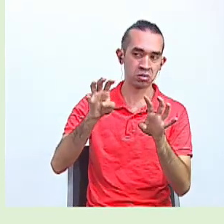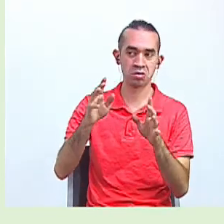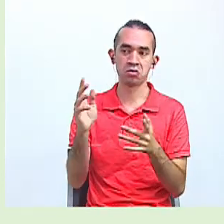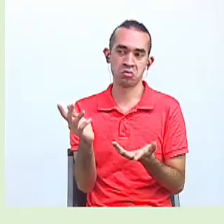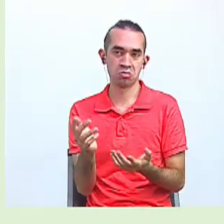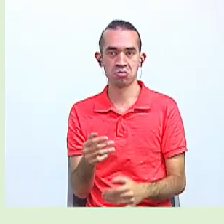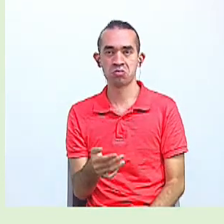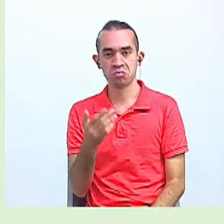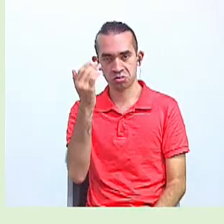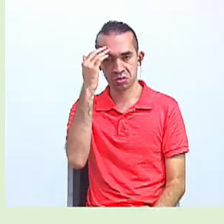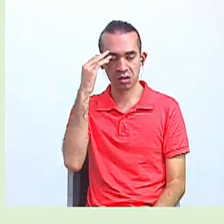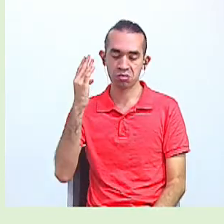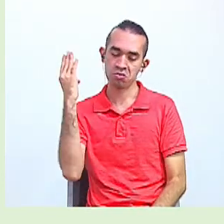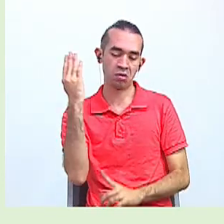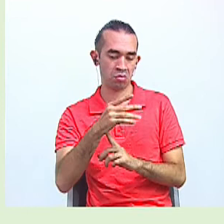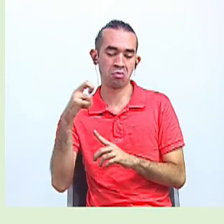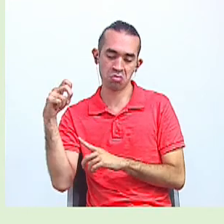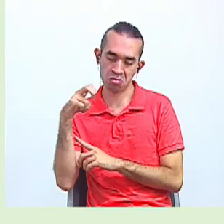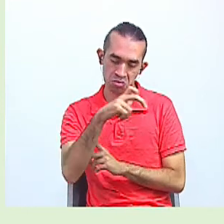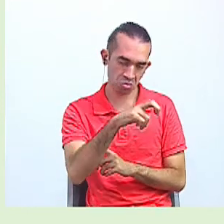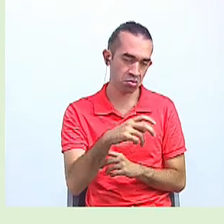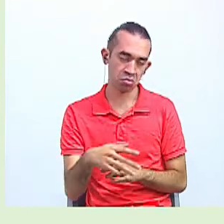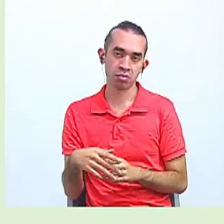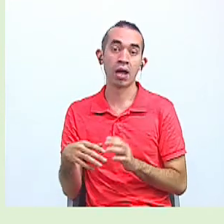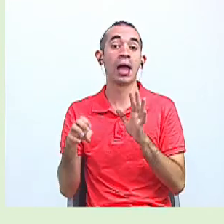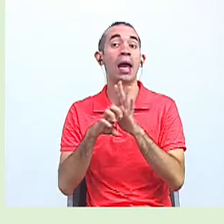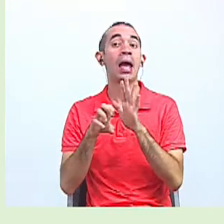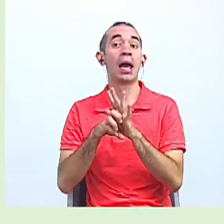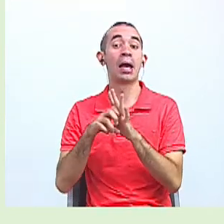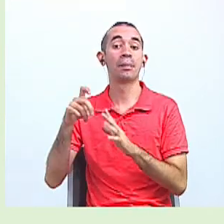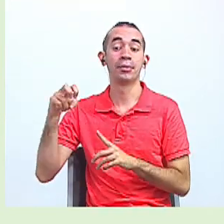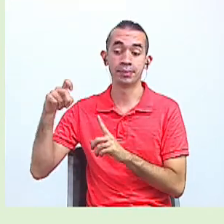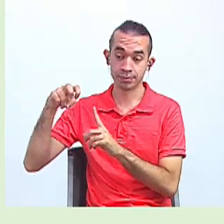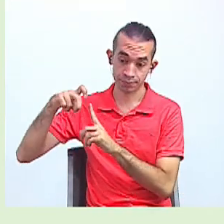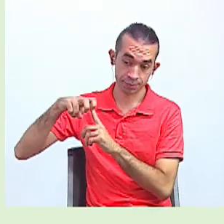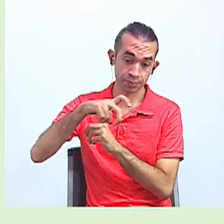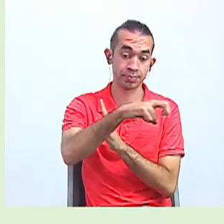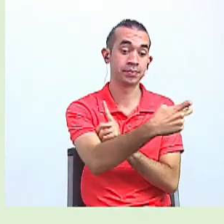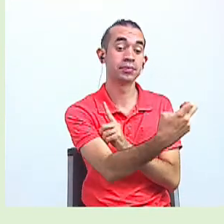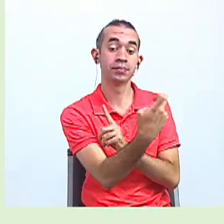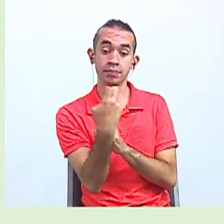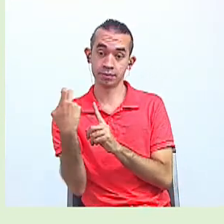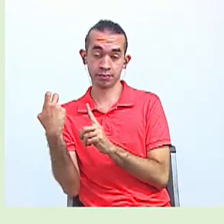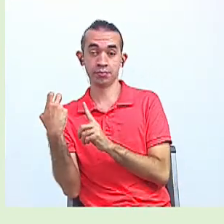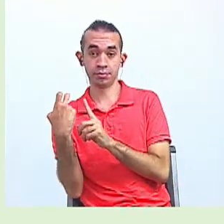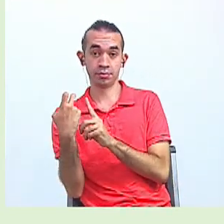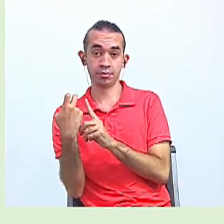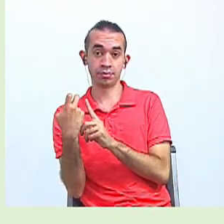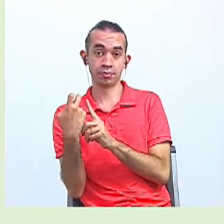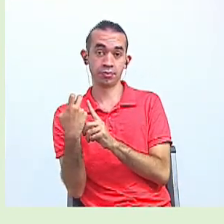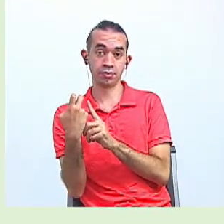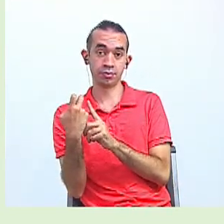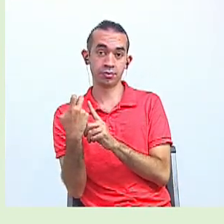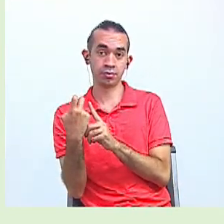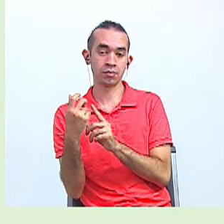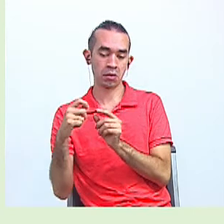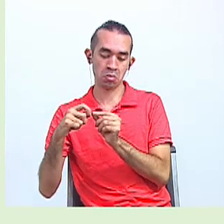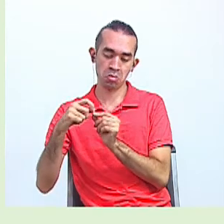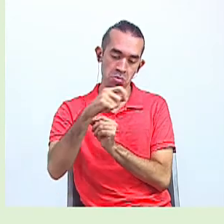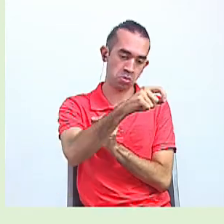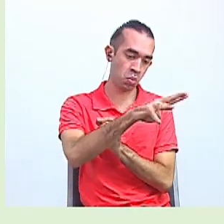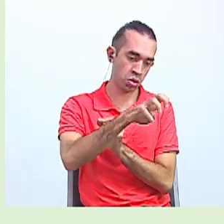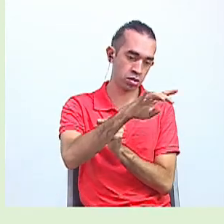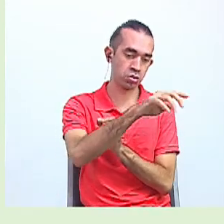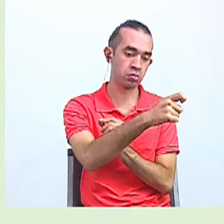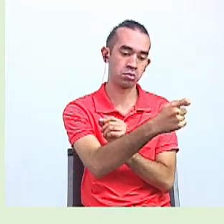solo un recorrido en línea recta. Si ella se devolviera al punto de partida, realizaría una distancia de